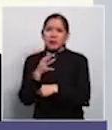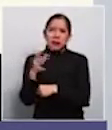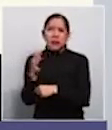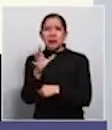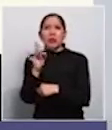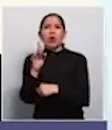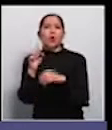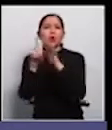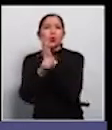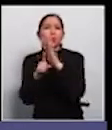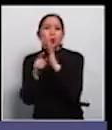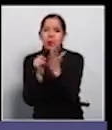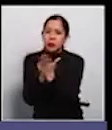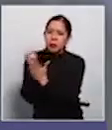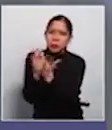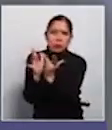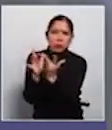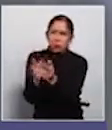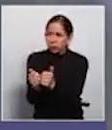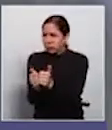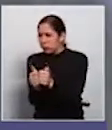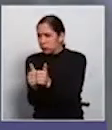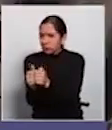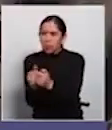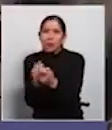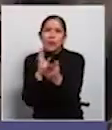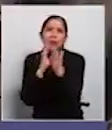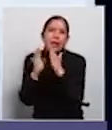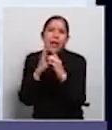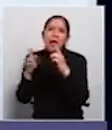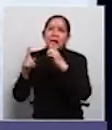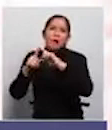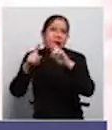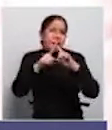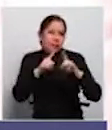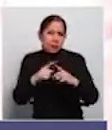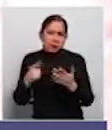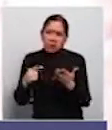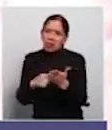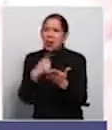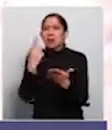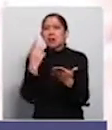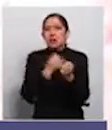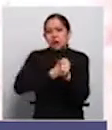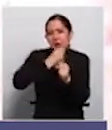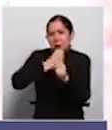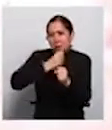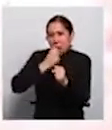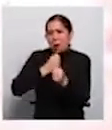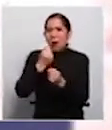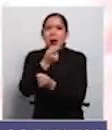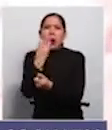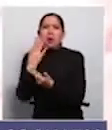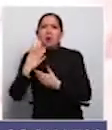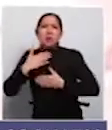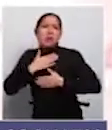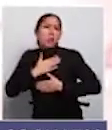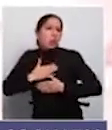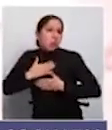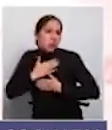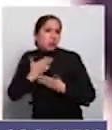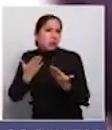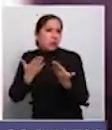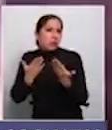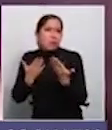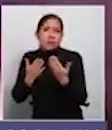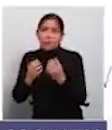conectarse a internet y a redes sociales para fines laborales, fines lúdicos, es decir, buena